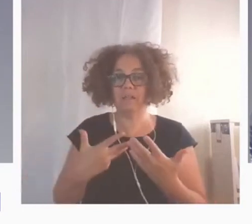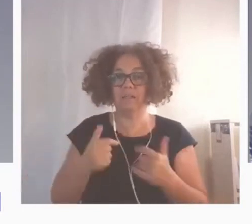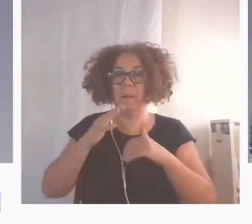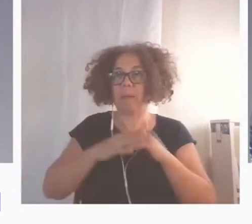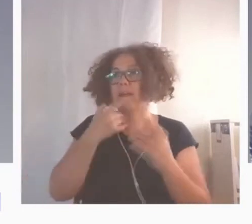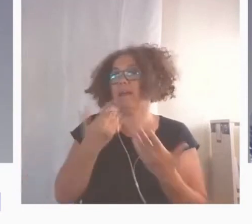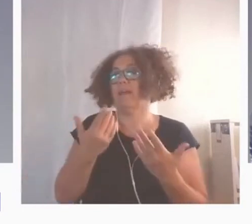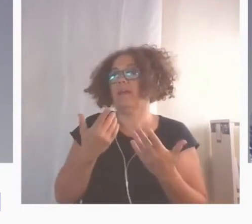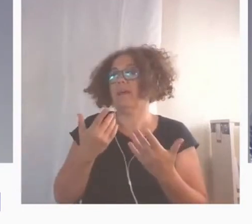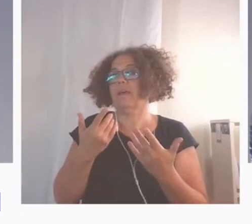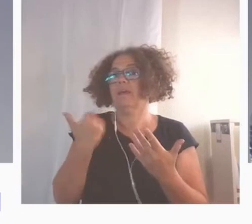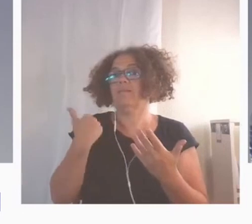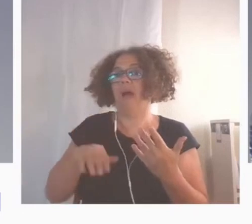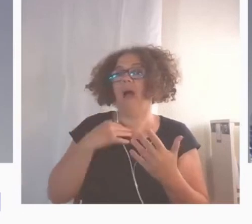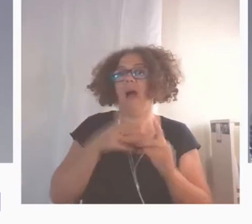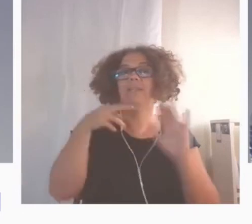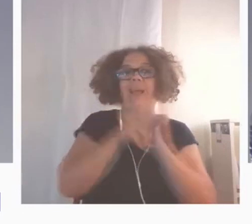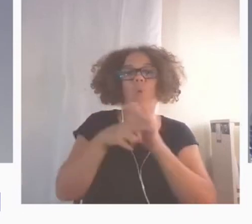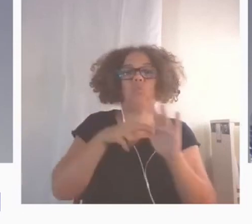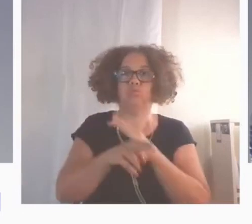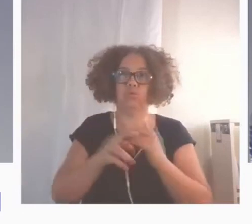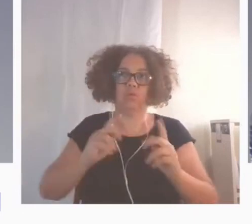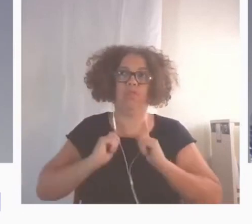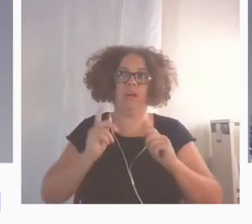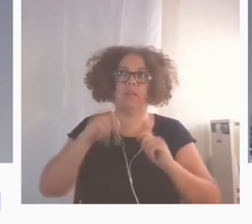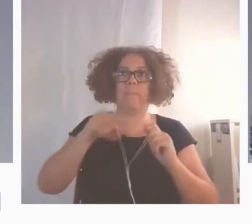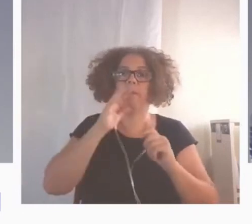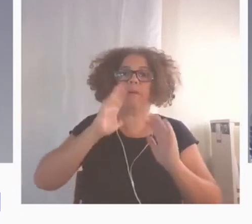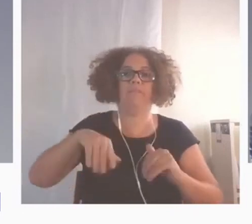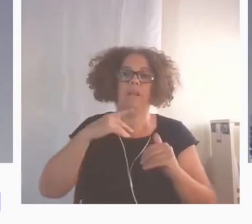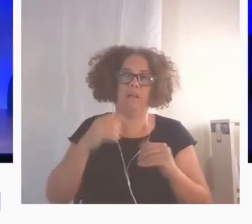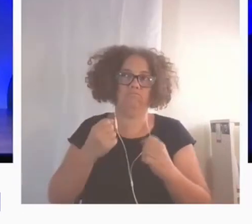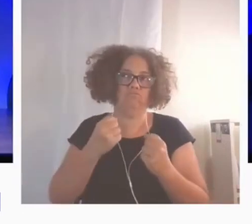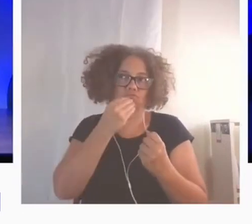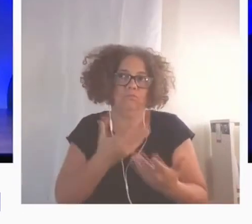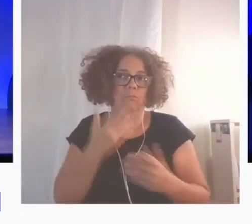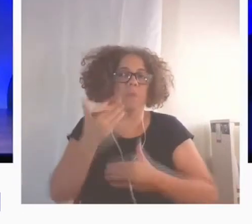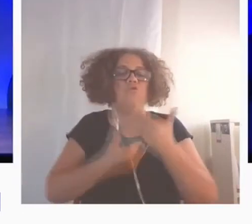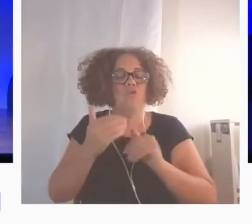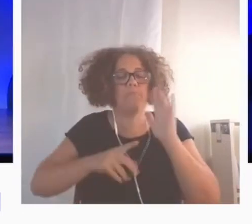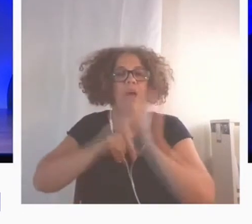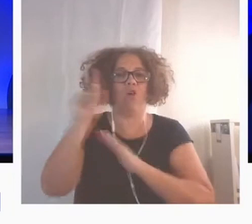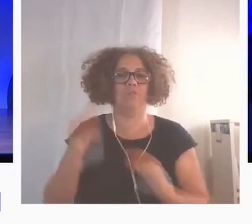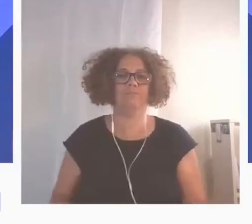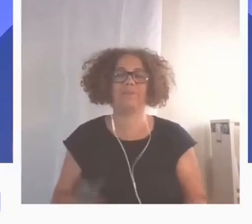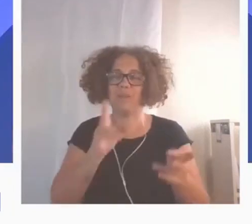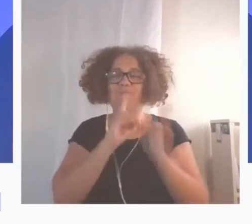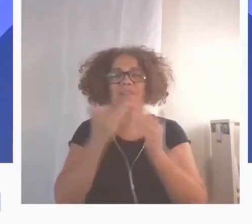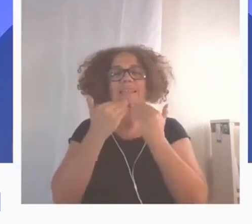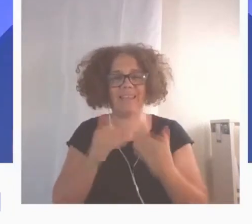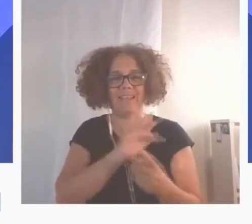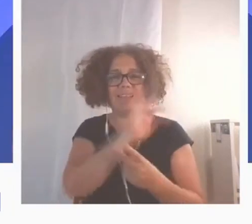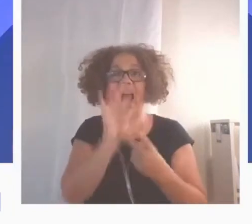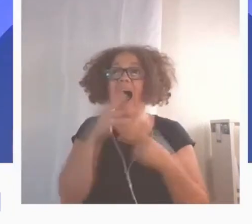gente utilice nuestros recursos potenciándonos al final. Muchas gracias, Paula. Luego seguimos conversando. Gracias. Vamos a